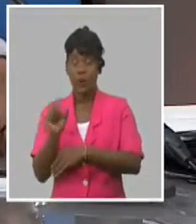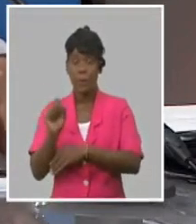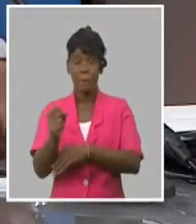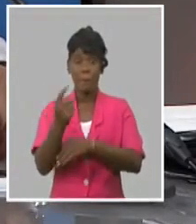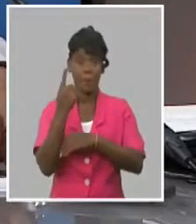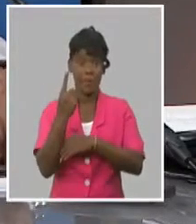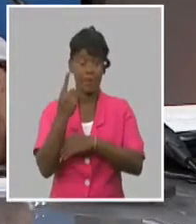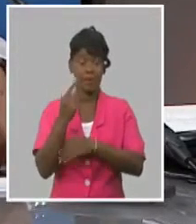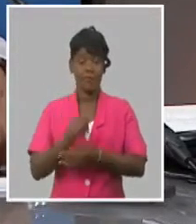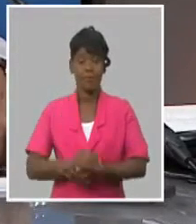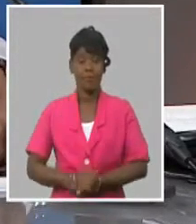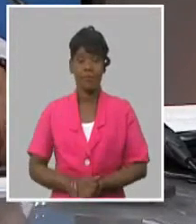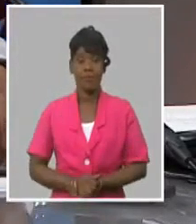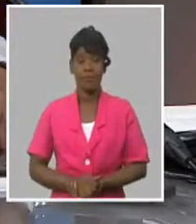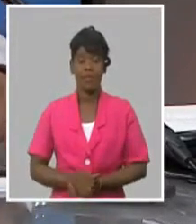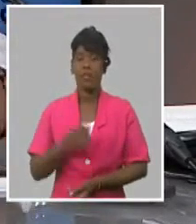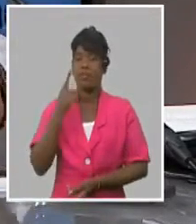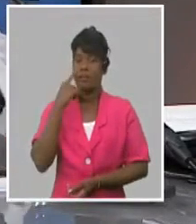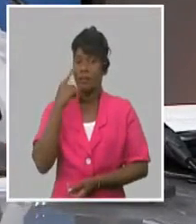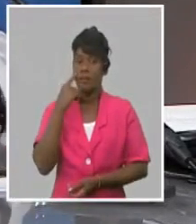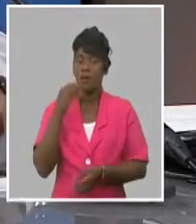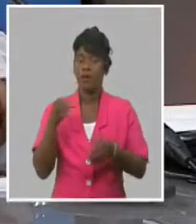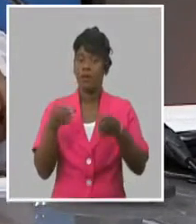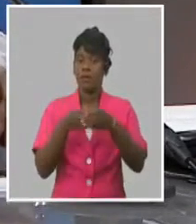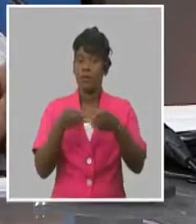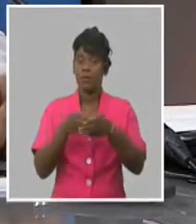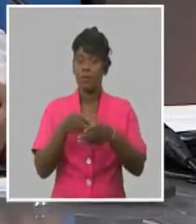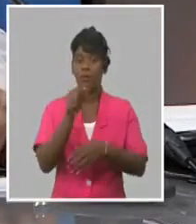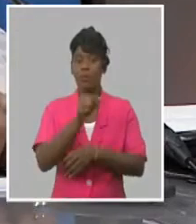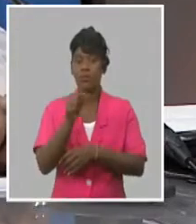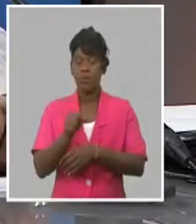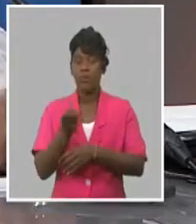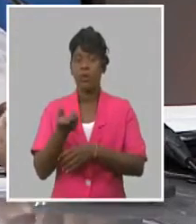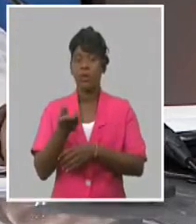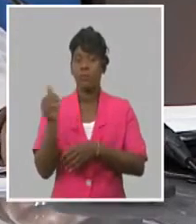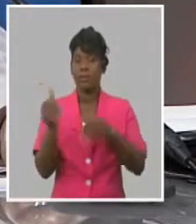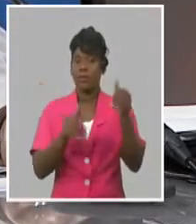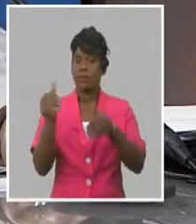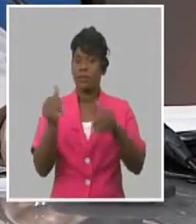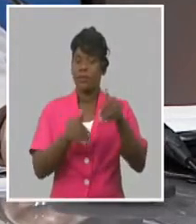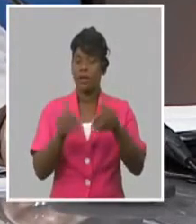se hagan. ¿Han participado muchos compañeros, Marino, en este trabajo? Han participado muchos compañeros.